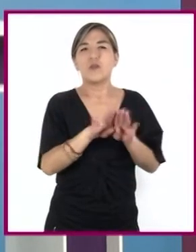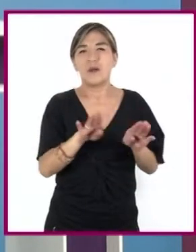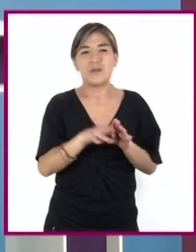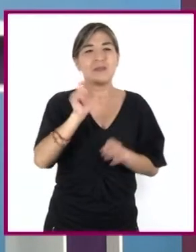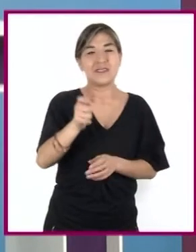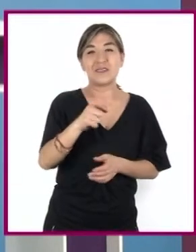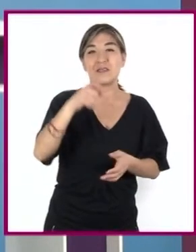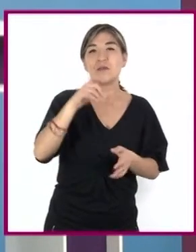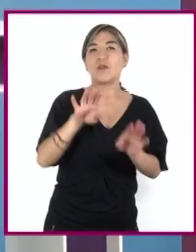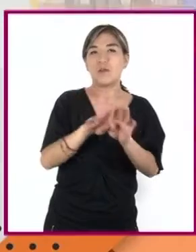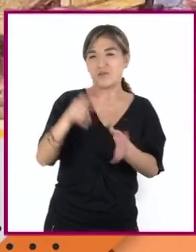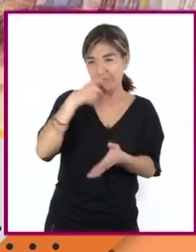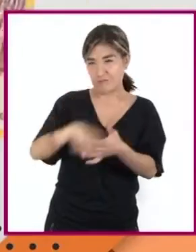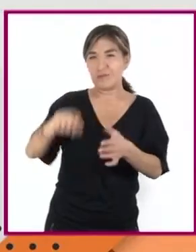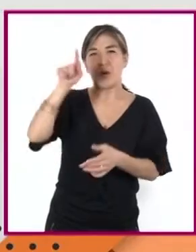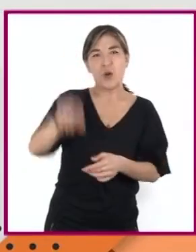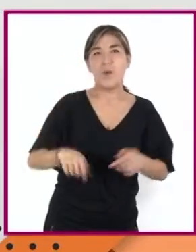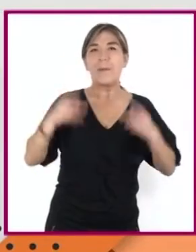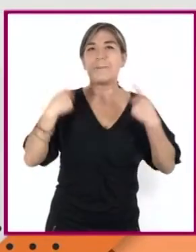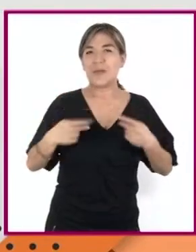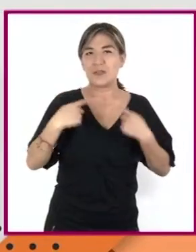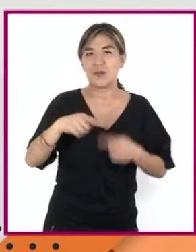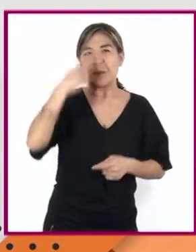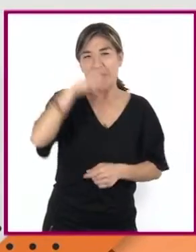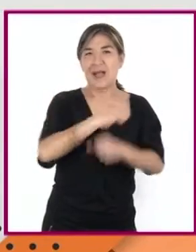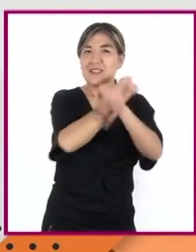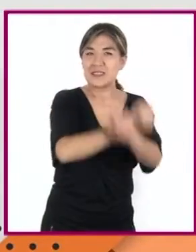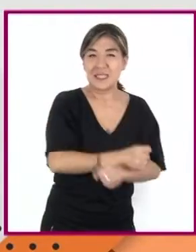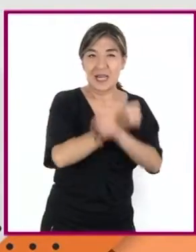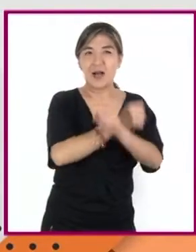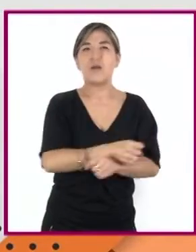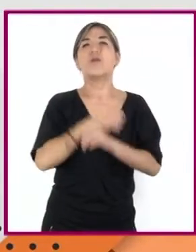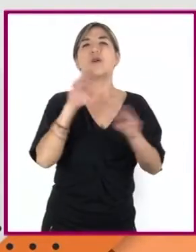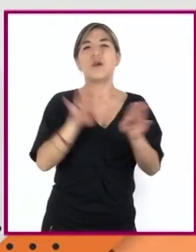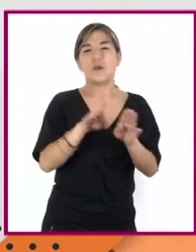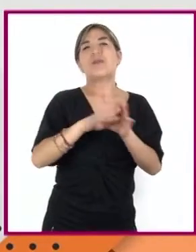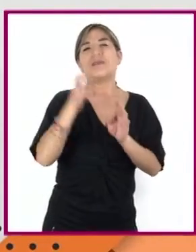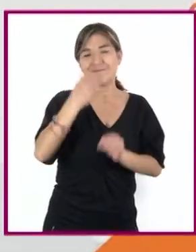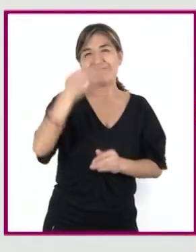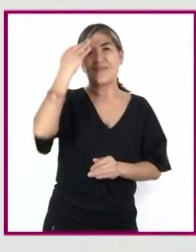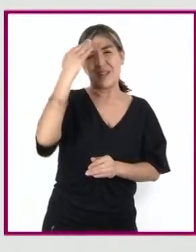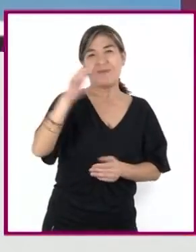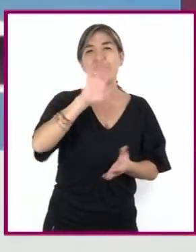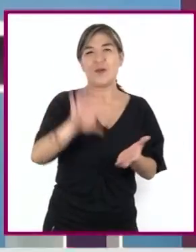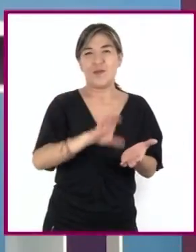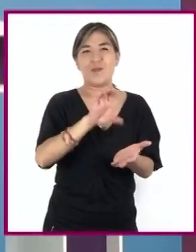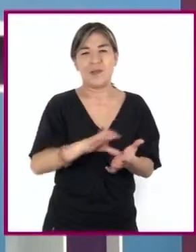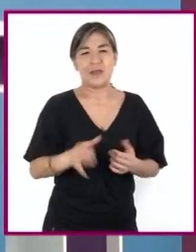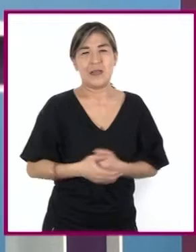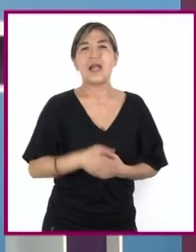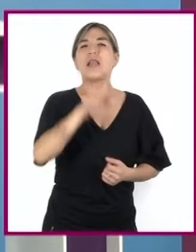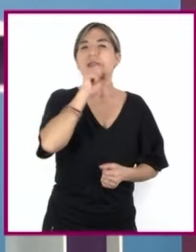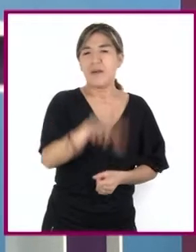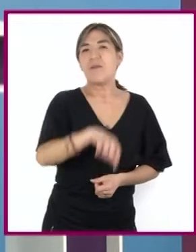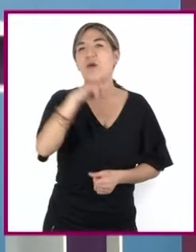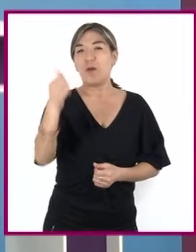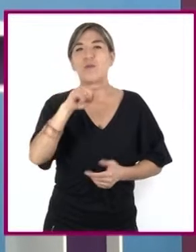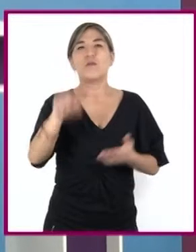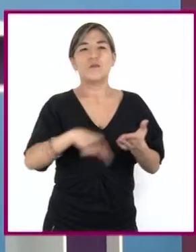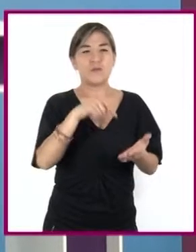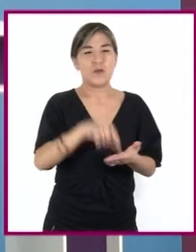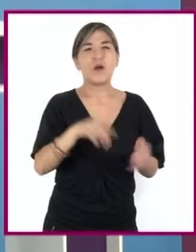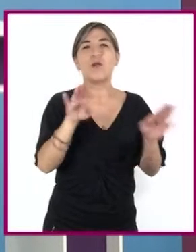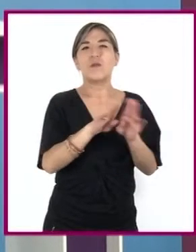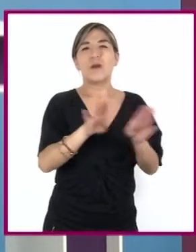de esclavos africanos era una práctica que antecedió al colonialismo. También en algunos sitios se